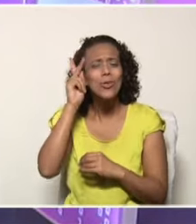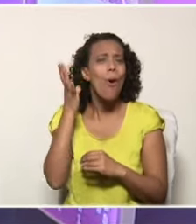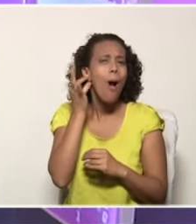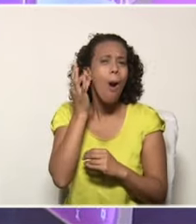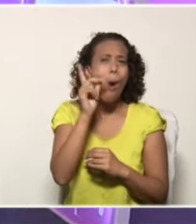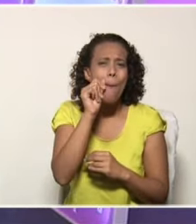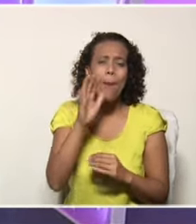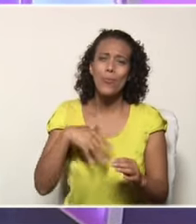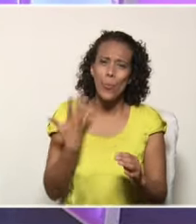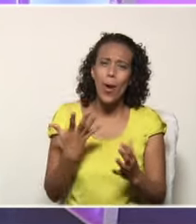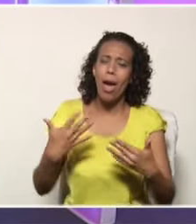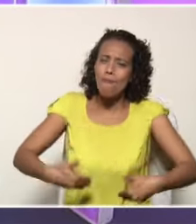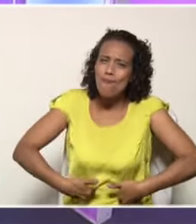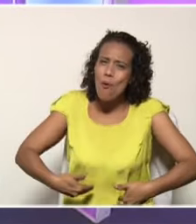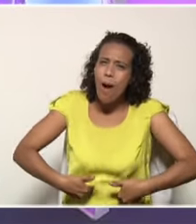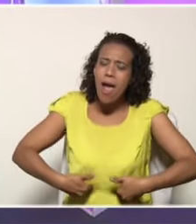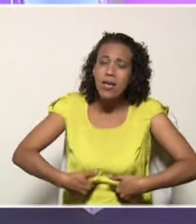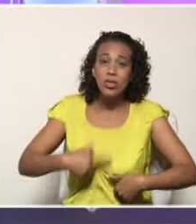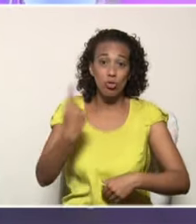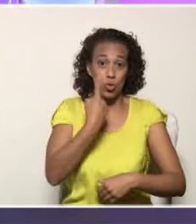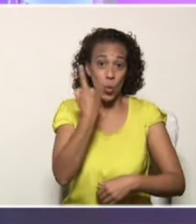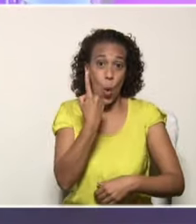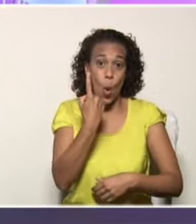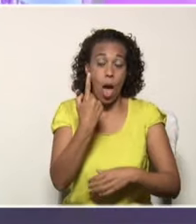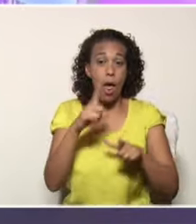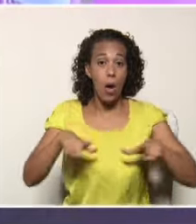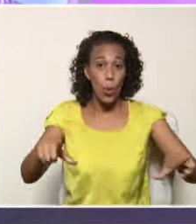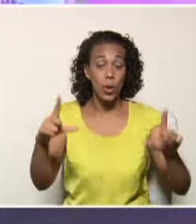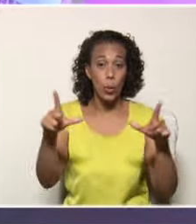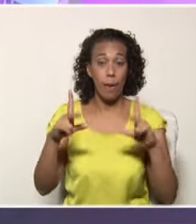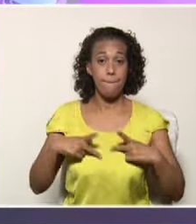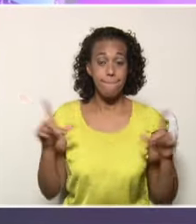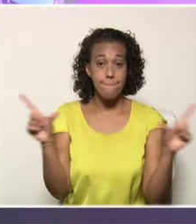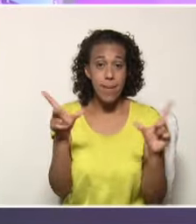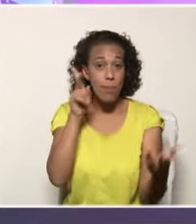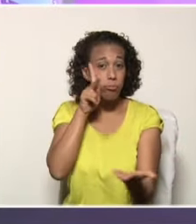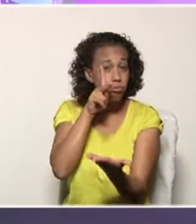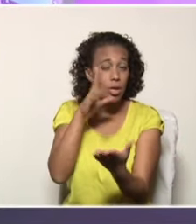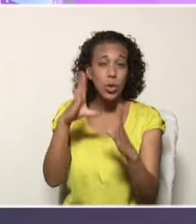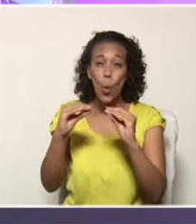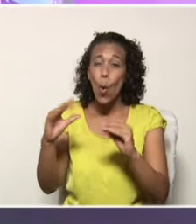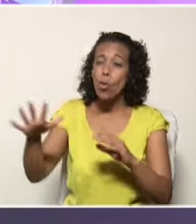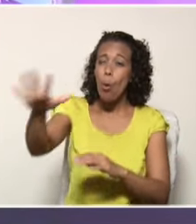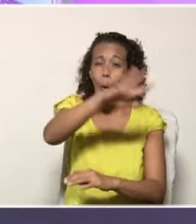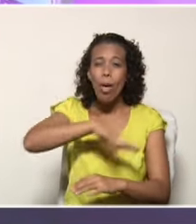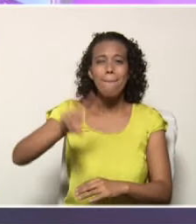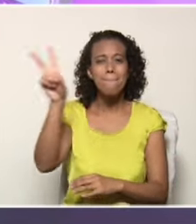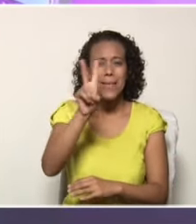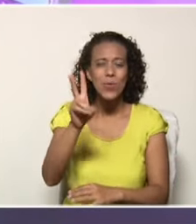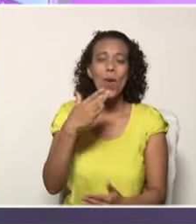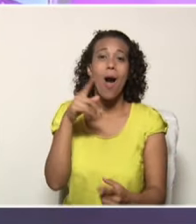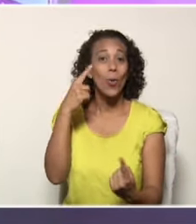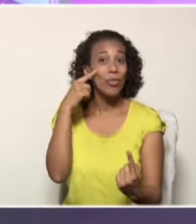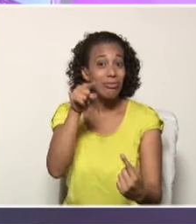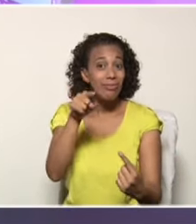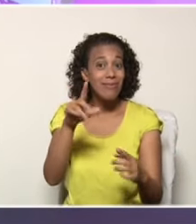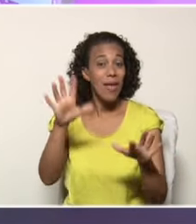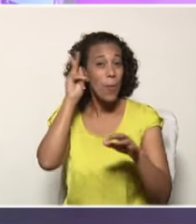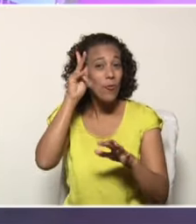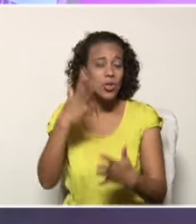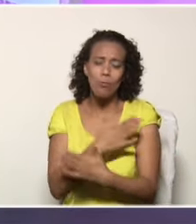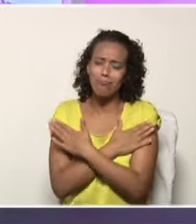hicieron posible este programa de hoy, no solamente desde acá, desde el Estudio 1 de Vive TV, sino desde toda Venezuela. A ustedes, nuestros